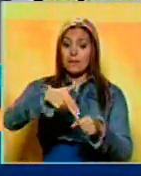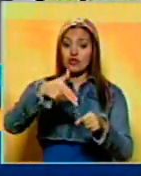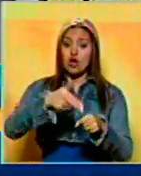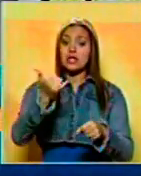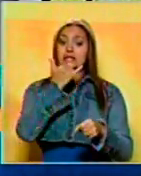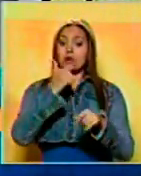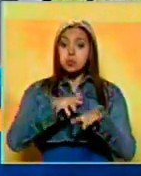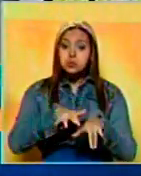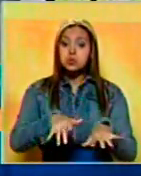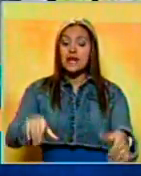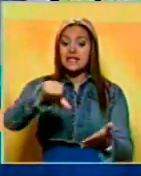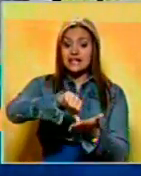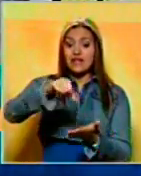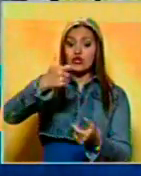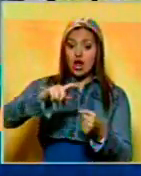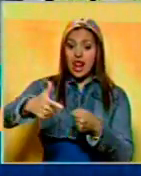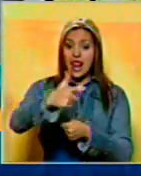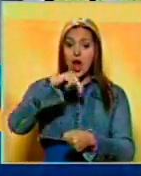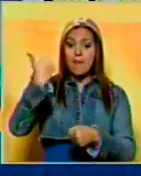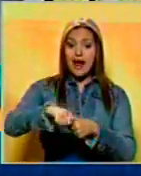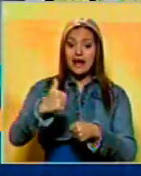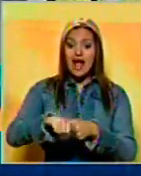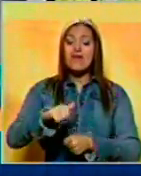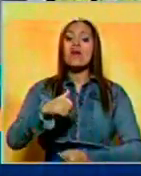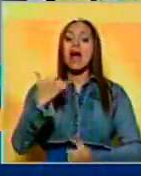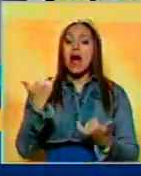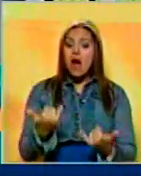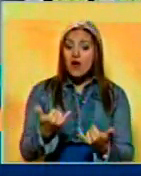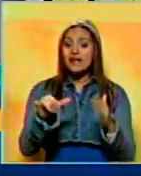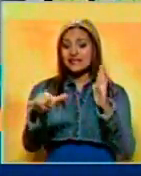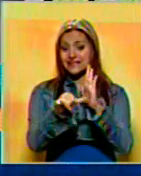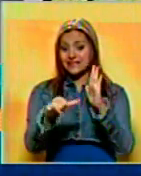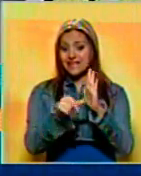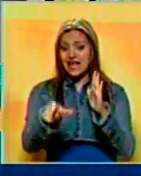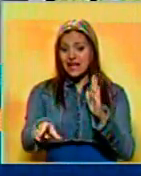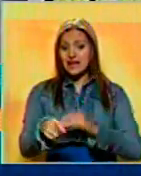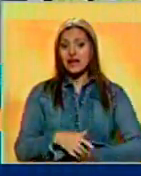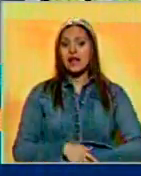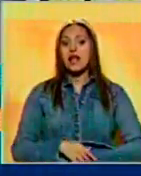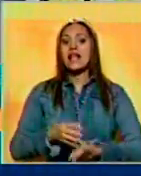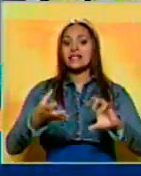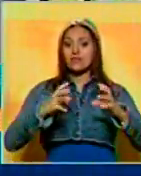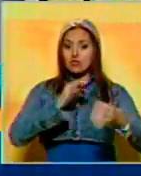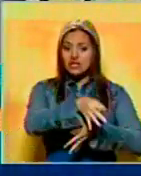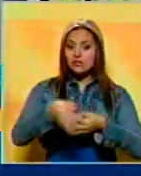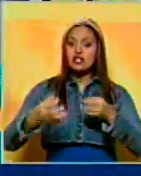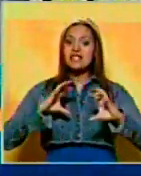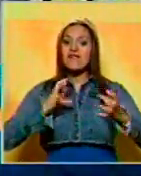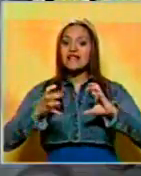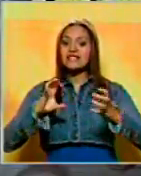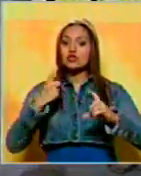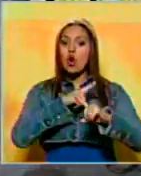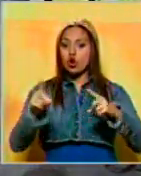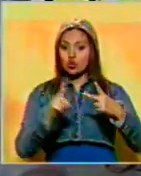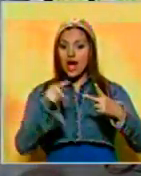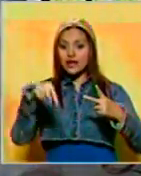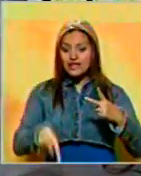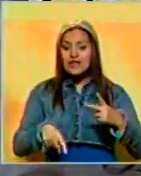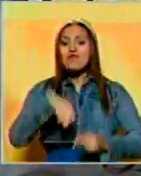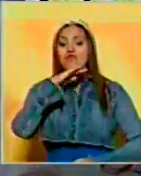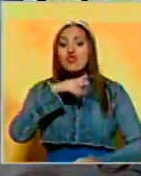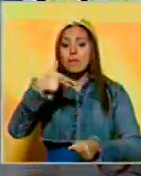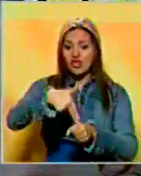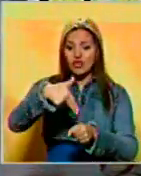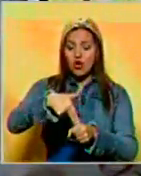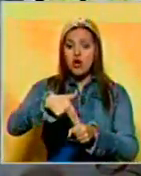ha registrado en el centro del lago de Maracaibo y que ya está manchando las costas de Maracaibo y San Francisco acá en el estado Zulia. Por eso están pidiendo a